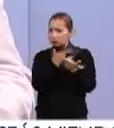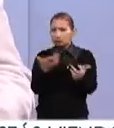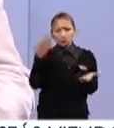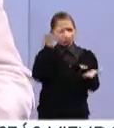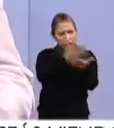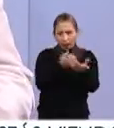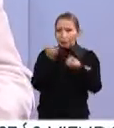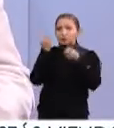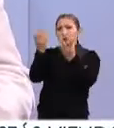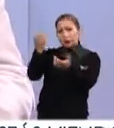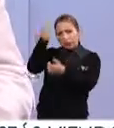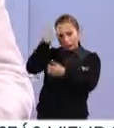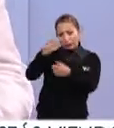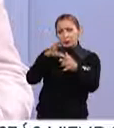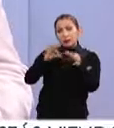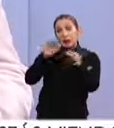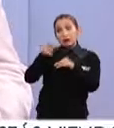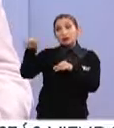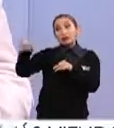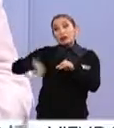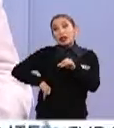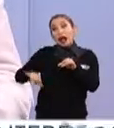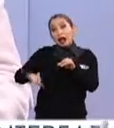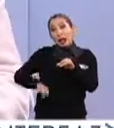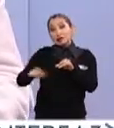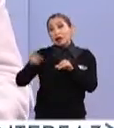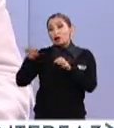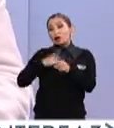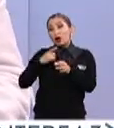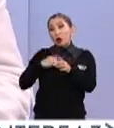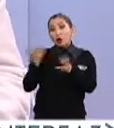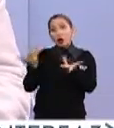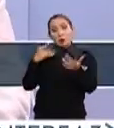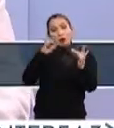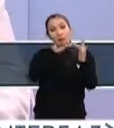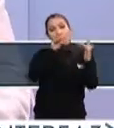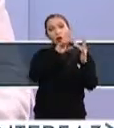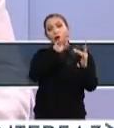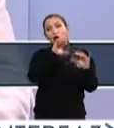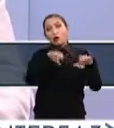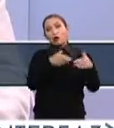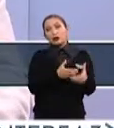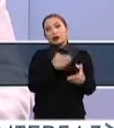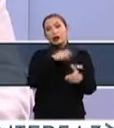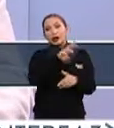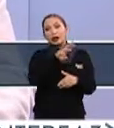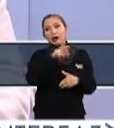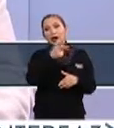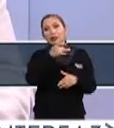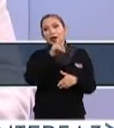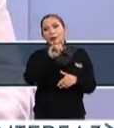poder compartir la experiencia. Si a alguien le interesa, es solamente contactarse con la unidad de género en